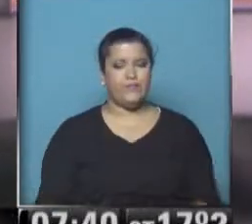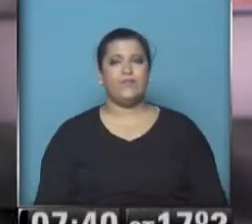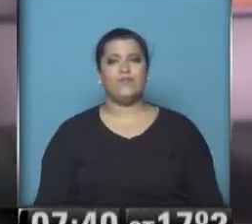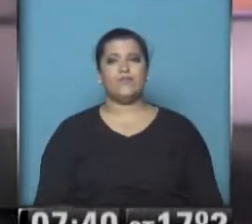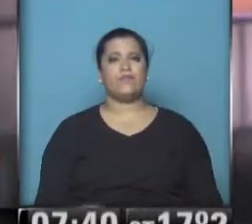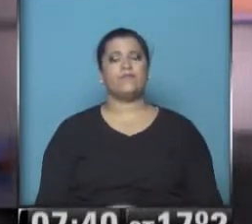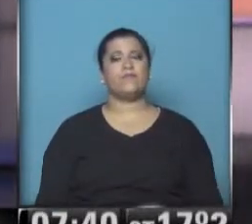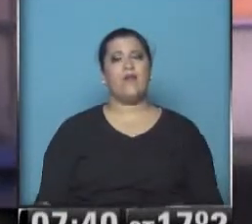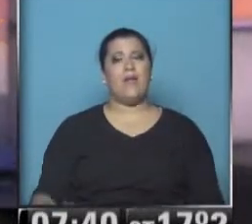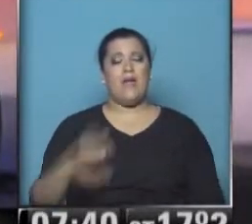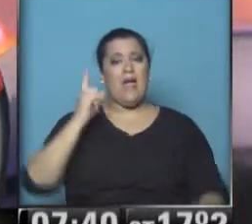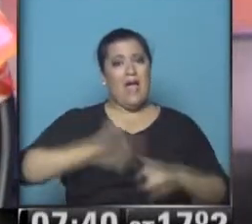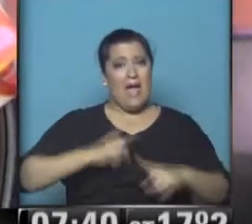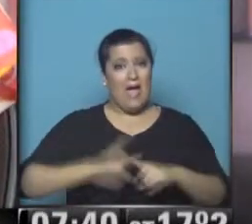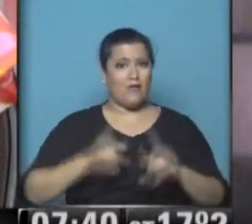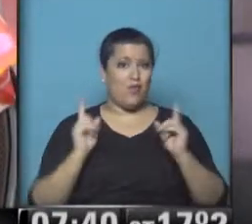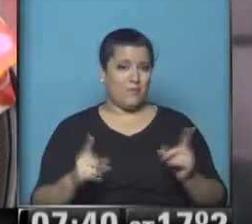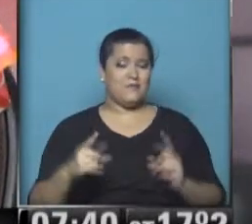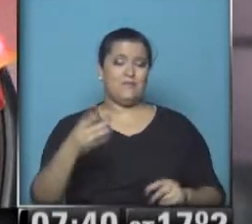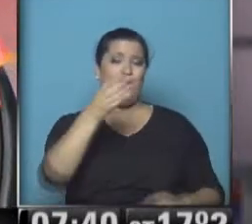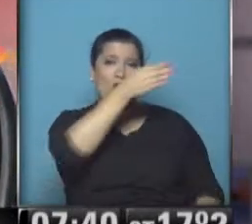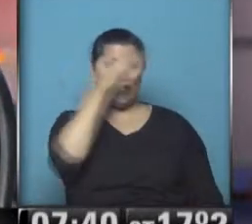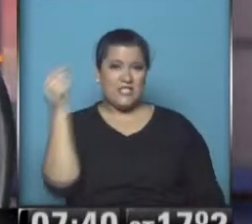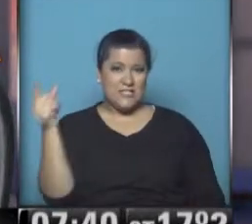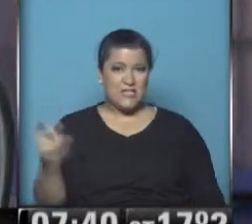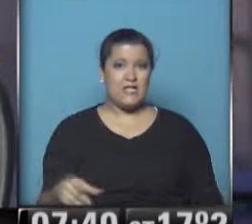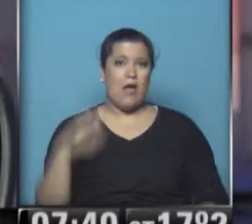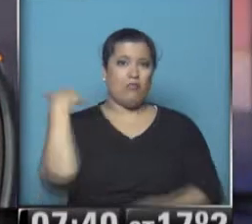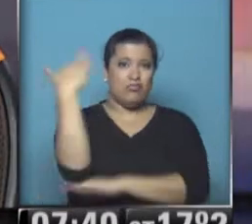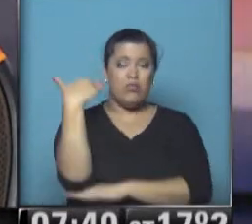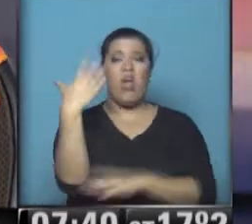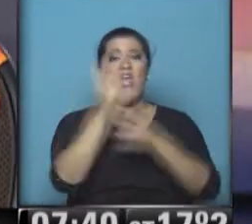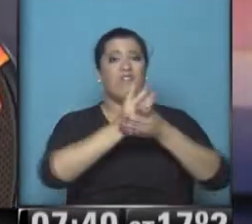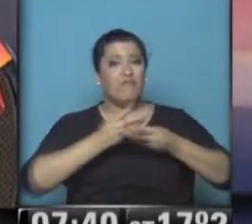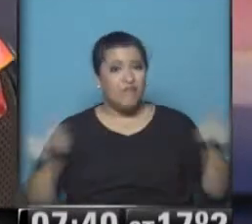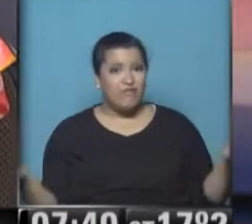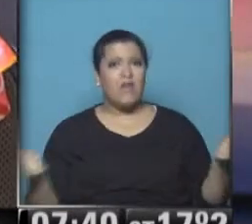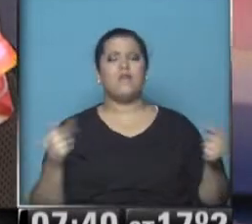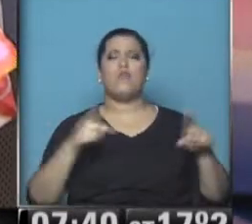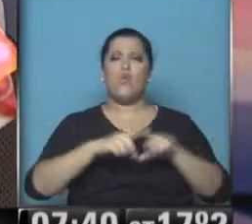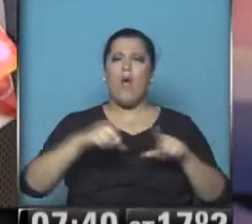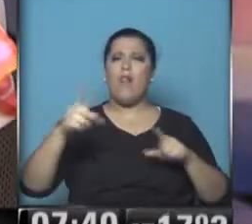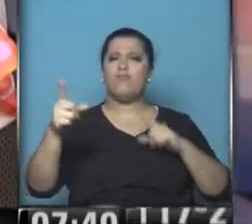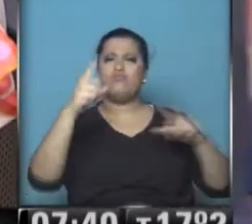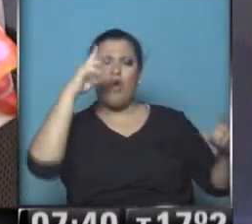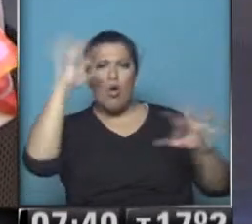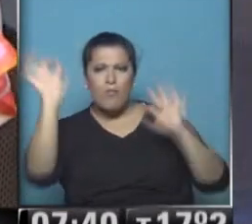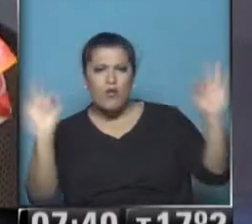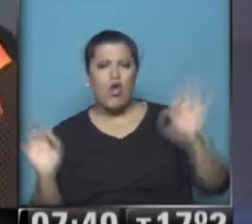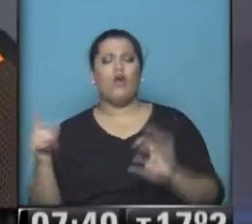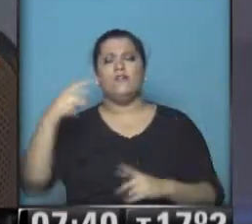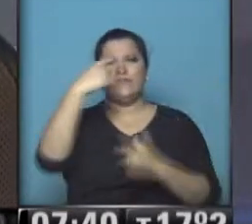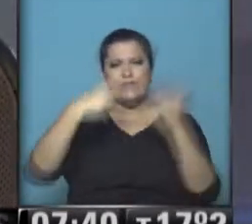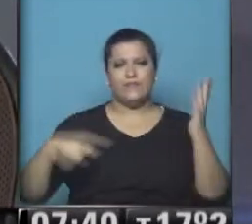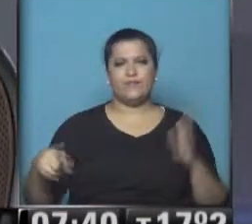Y después del acto encabezado por la propia mandataria Cristina Fernández, hubo muchas reacciones. Visión 7 también estuvo allí en el acto del